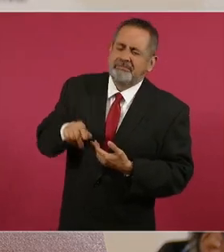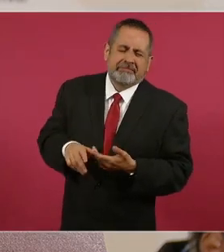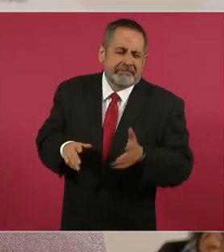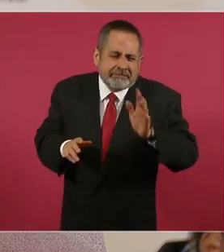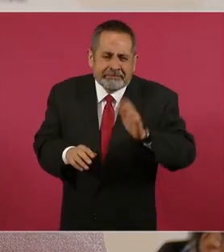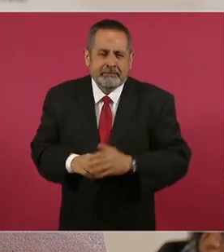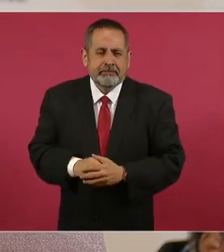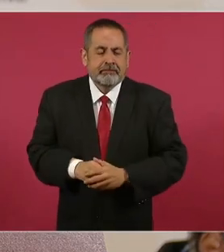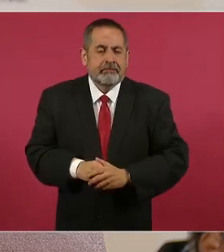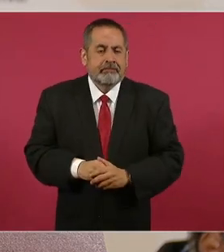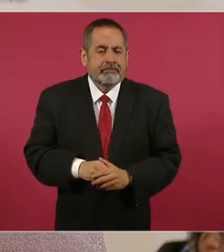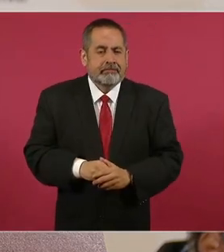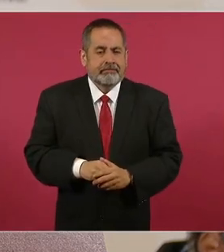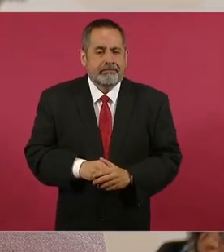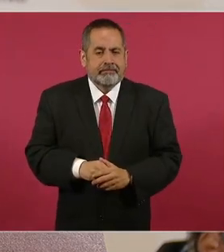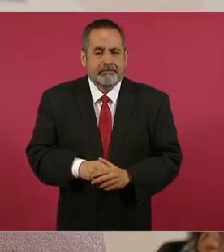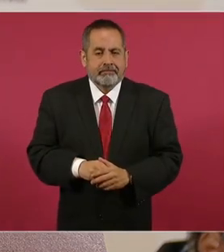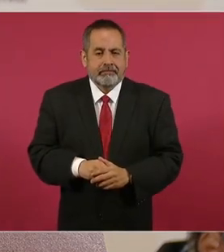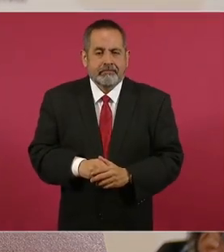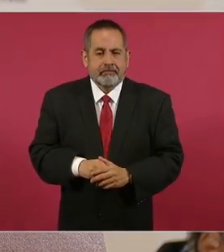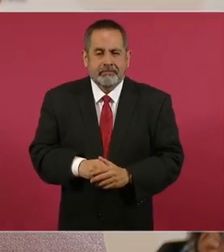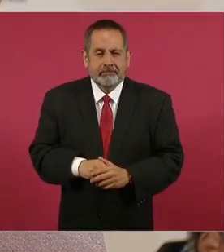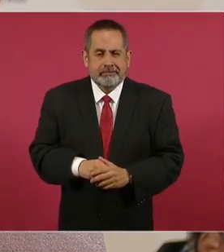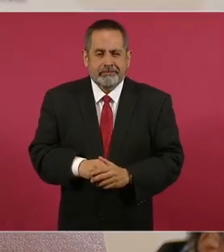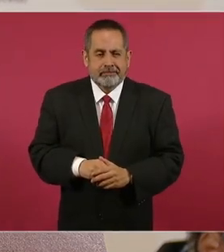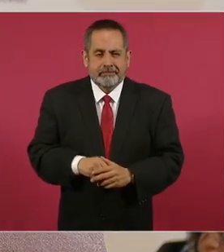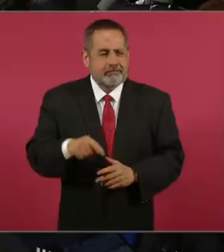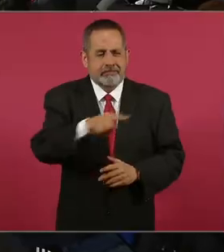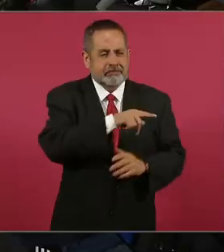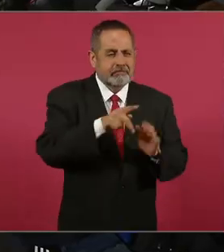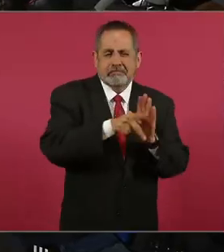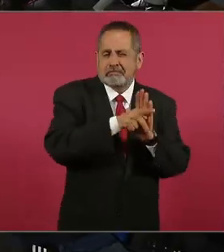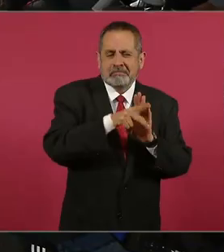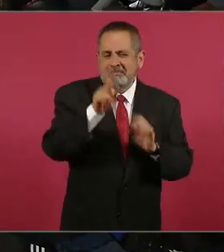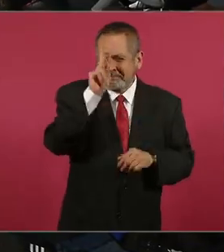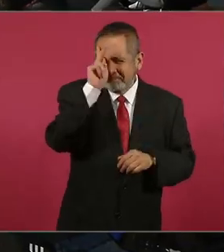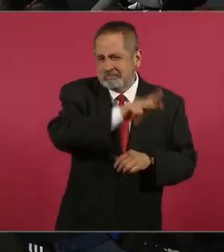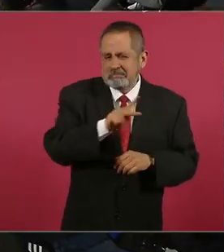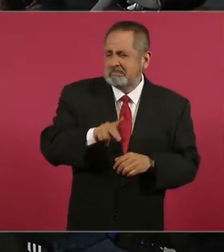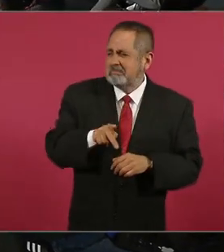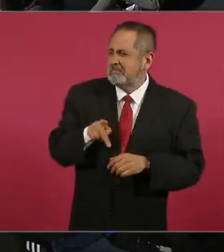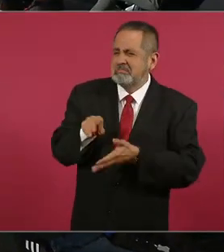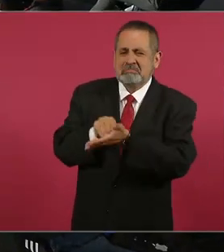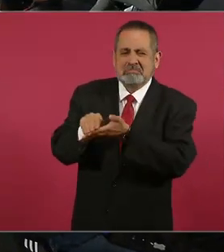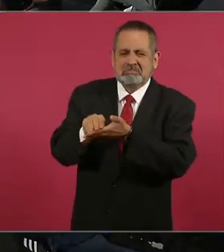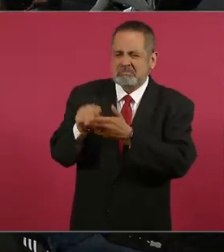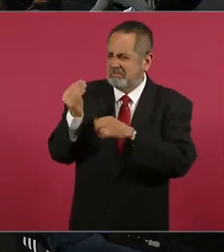lo peor, de la calumnia,